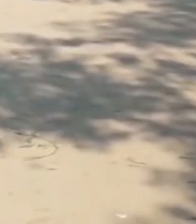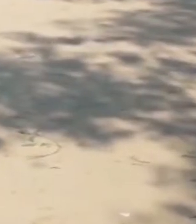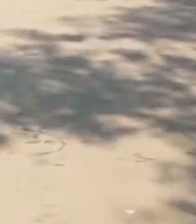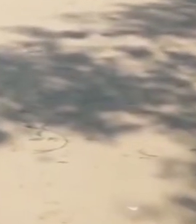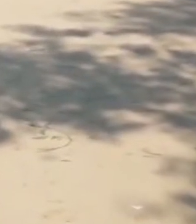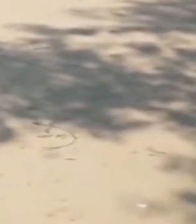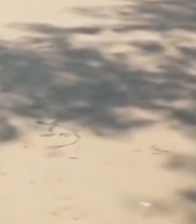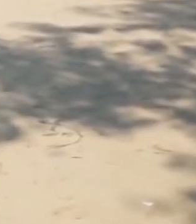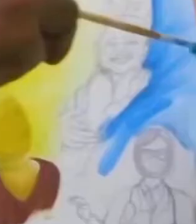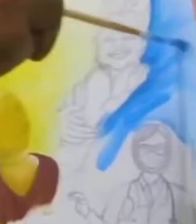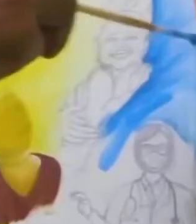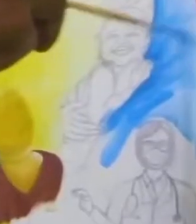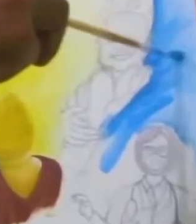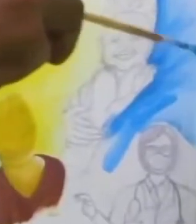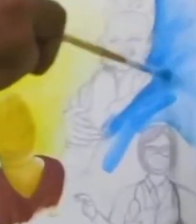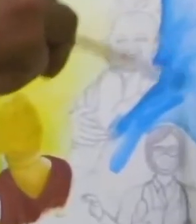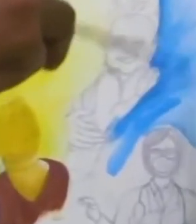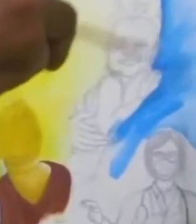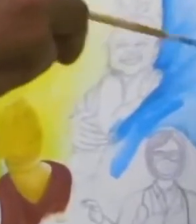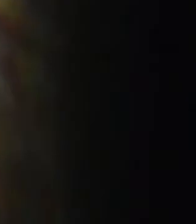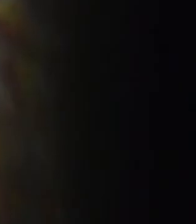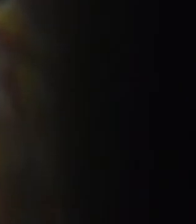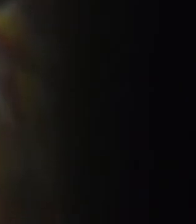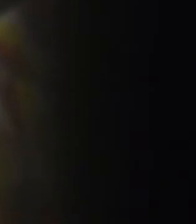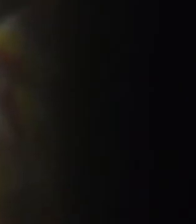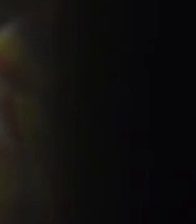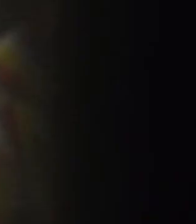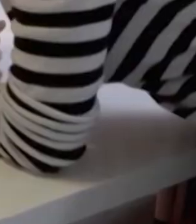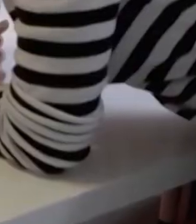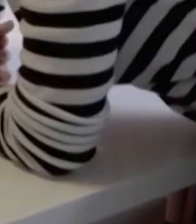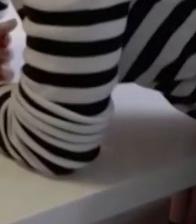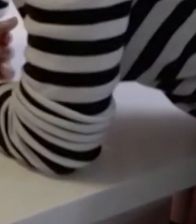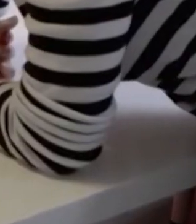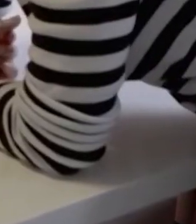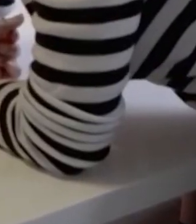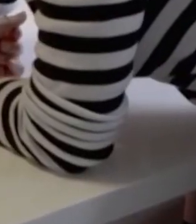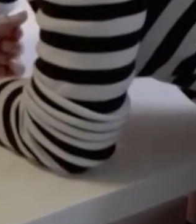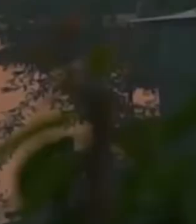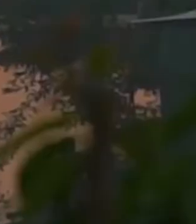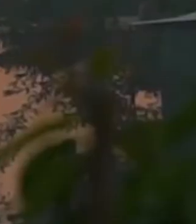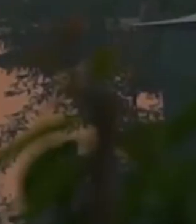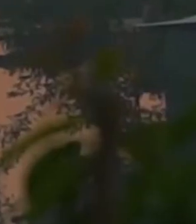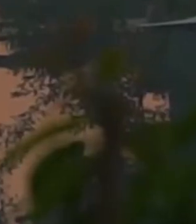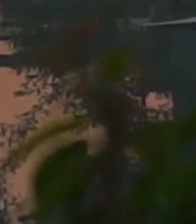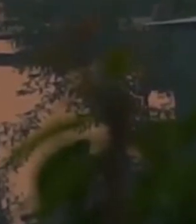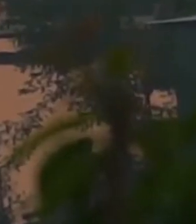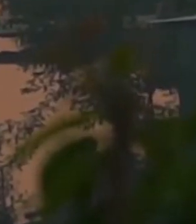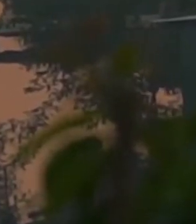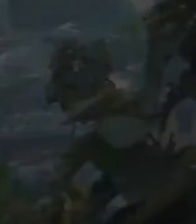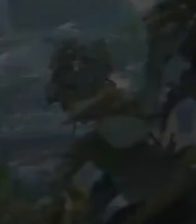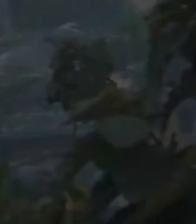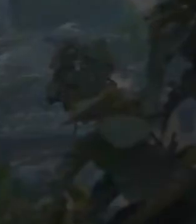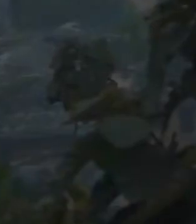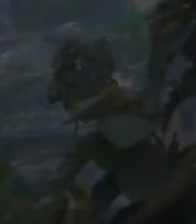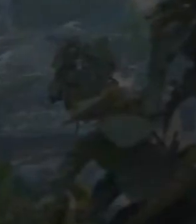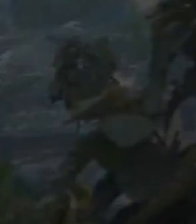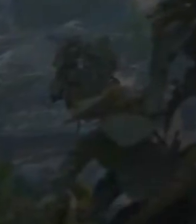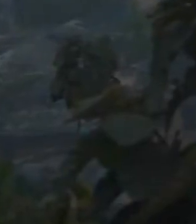the world's youth to enjoy lives of safety, dignity, and opportunity, and contribute to the fullest of their great